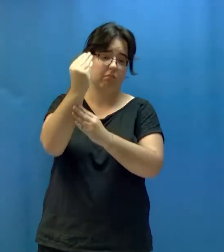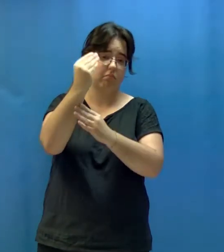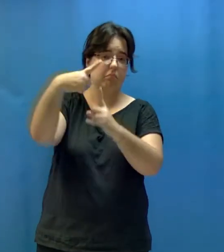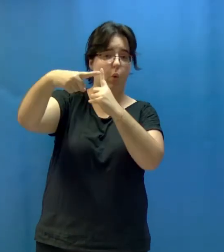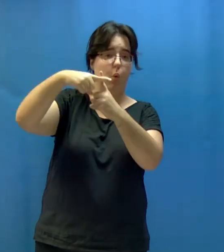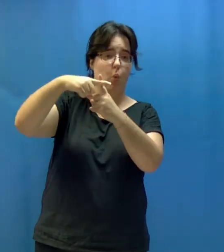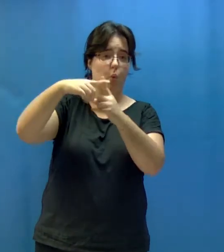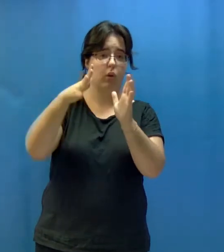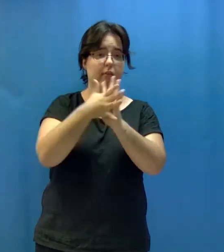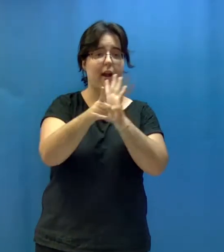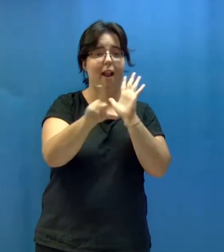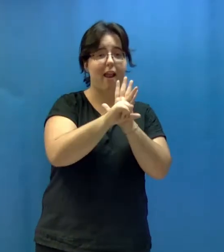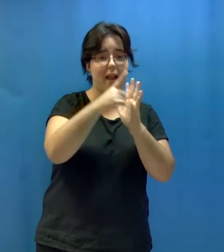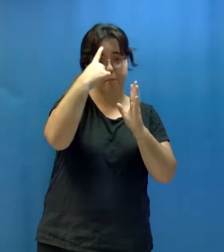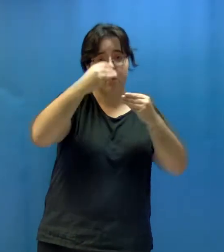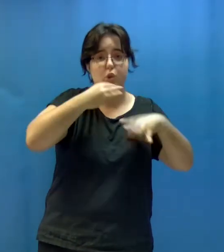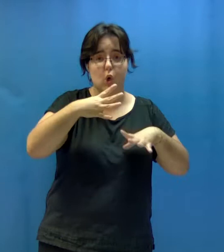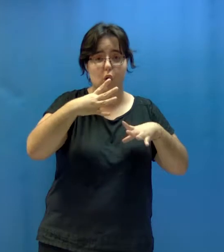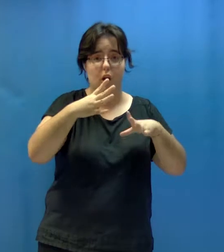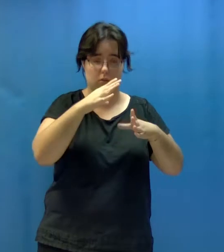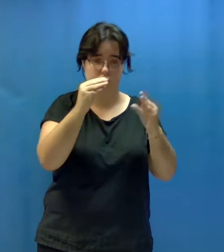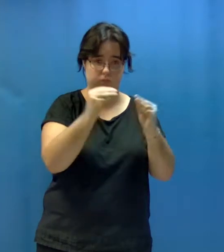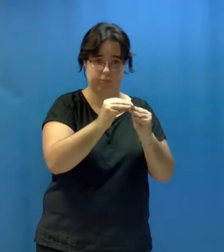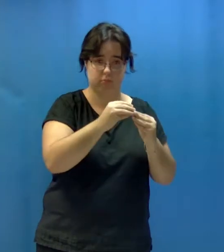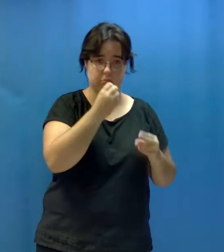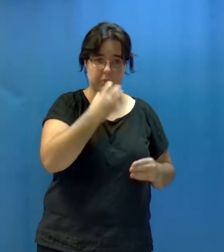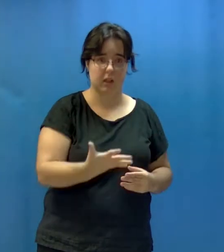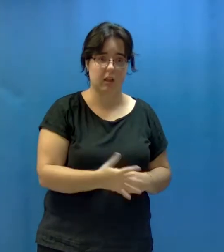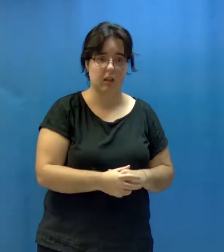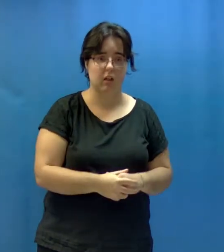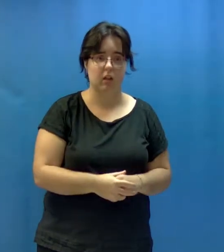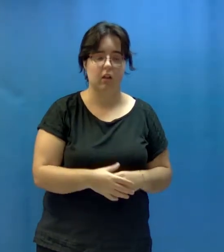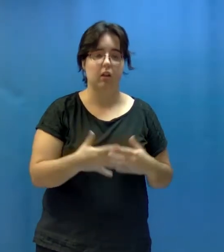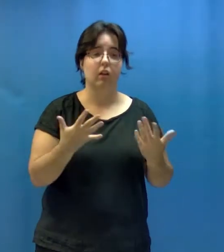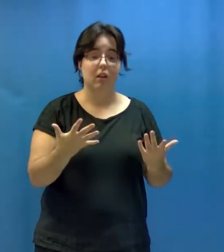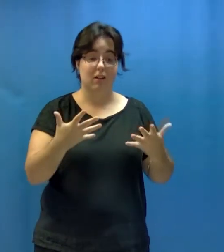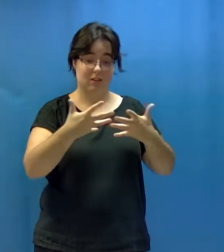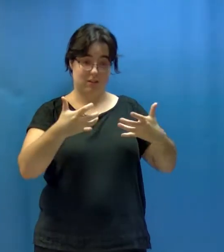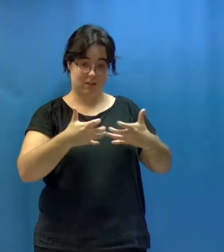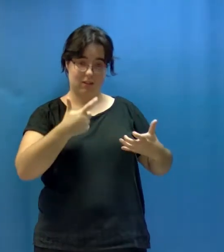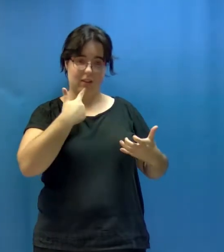la ley de memoria histórica. Y el informe pedido dice textualmente: per tant,